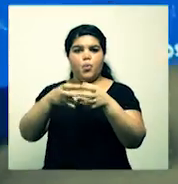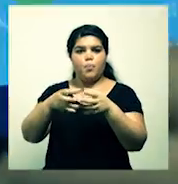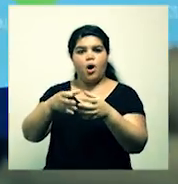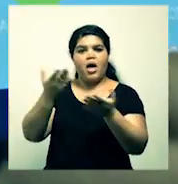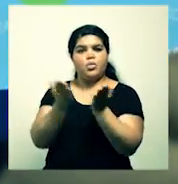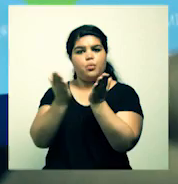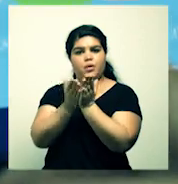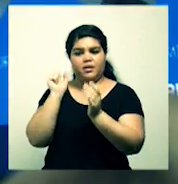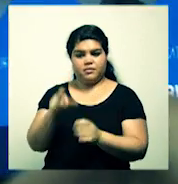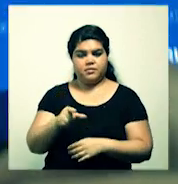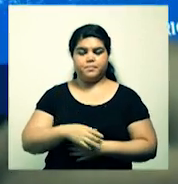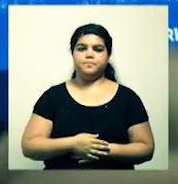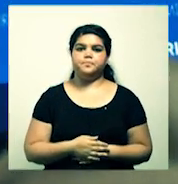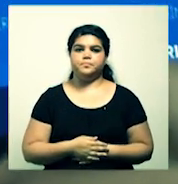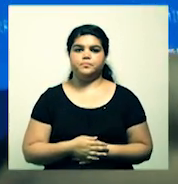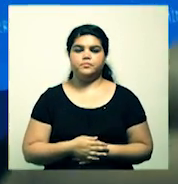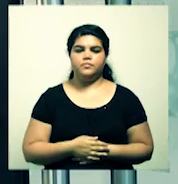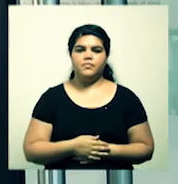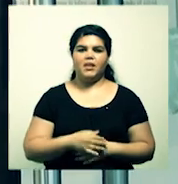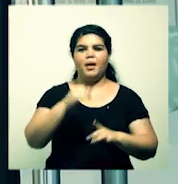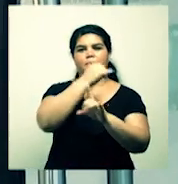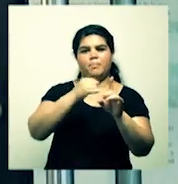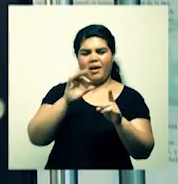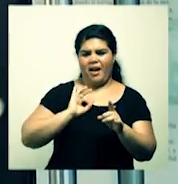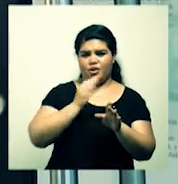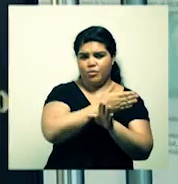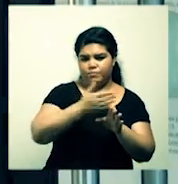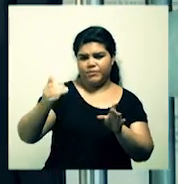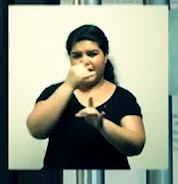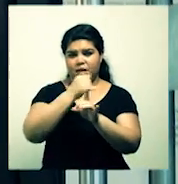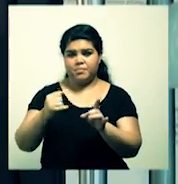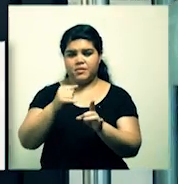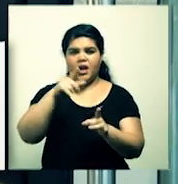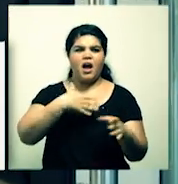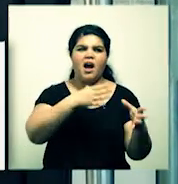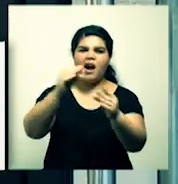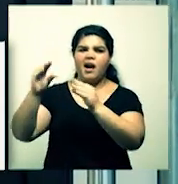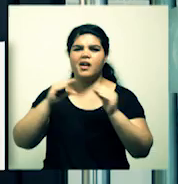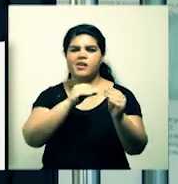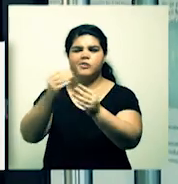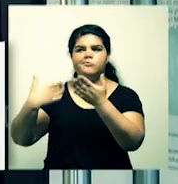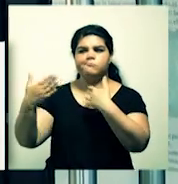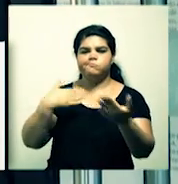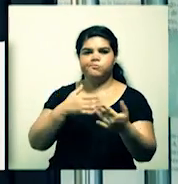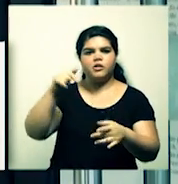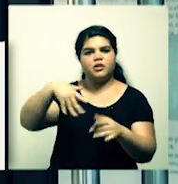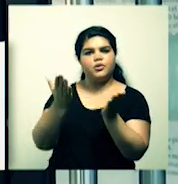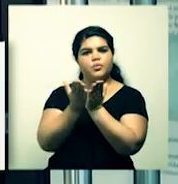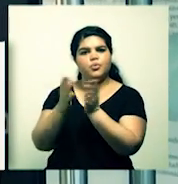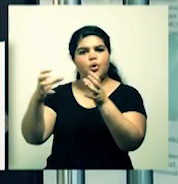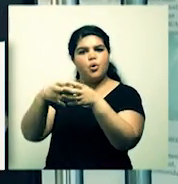Estudiantes. Es un proyecto que surge a mitad de año. Hablando con el Centro de Estudiantes de este